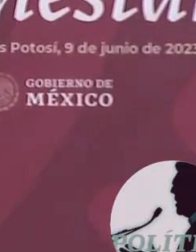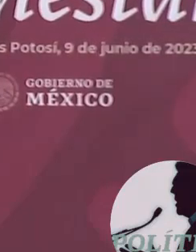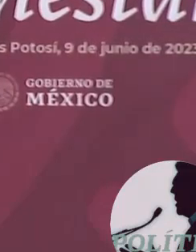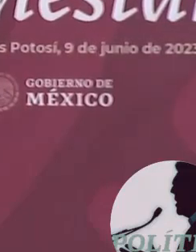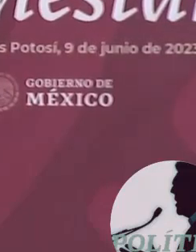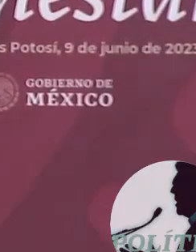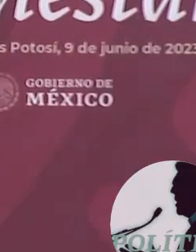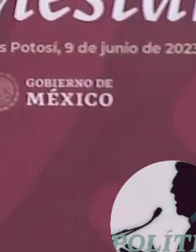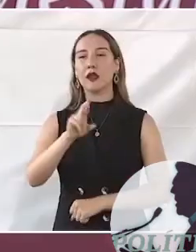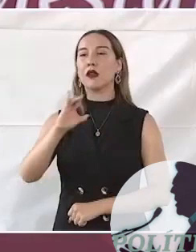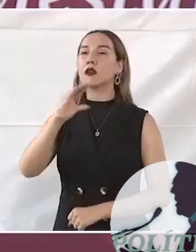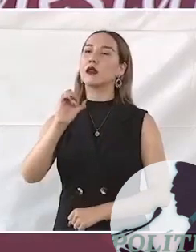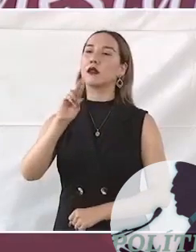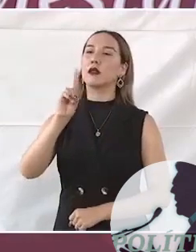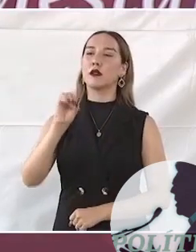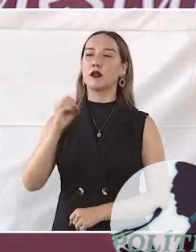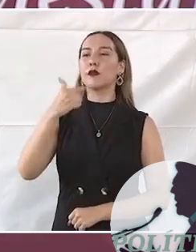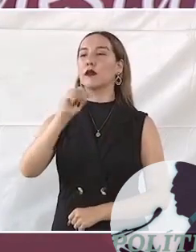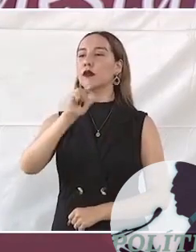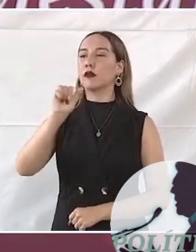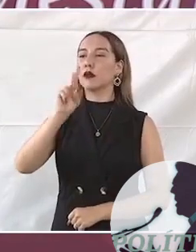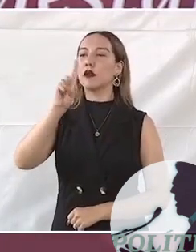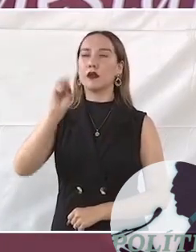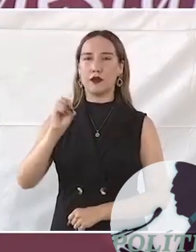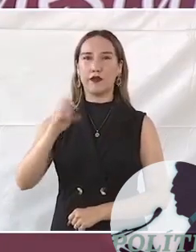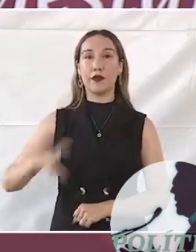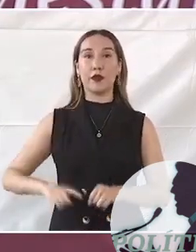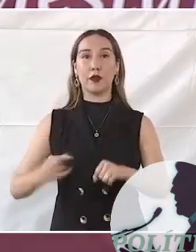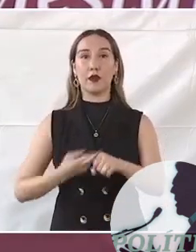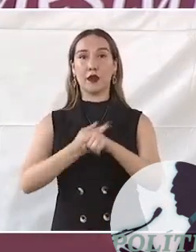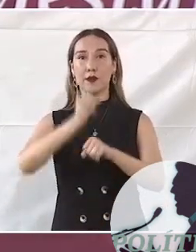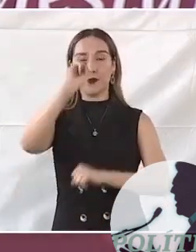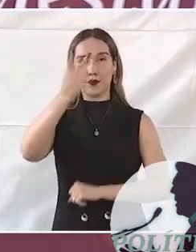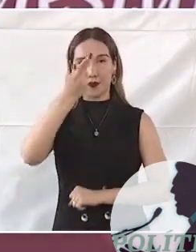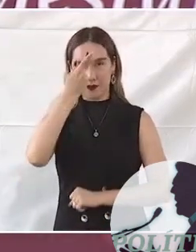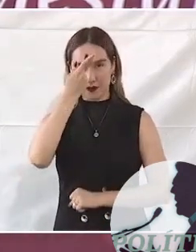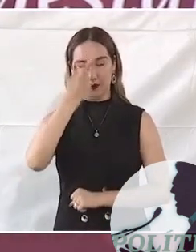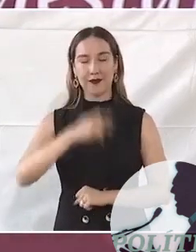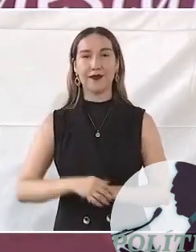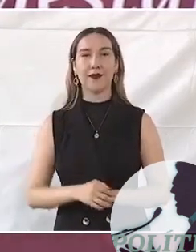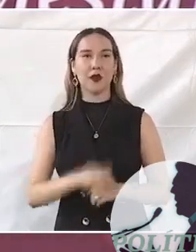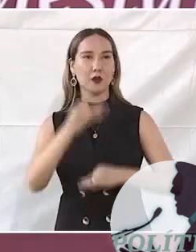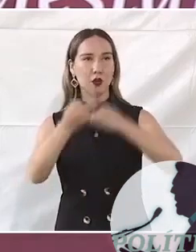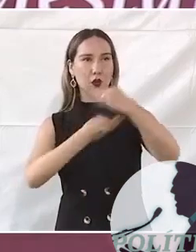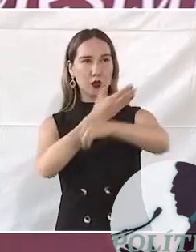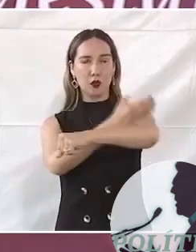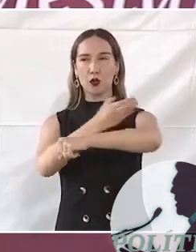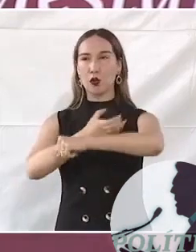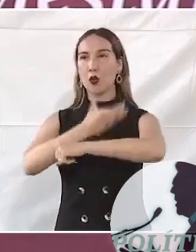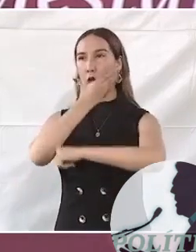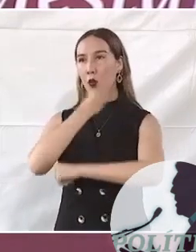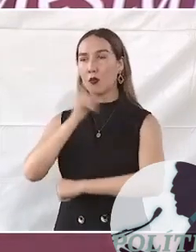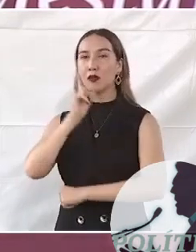Ricardo Gallardo Cardona, gobernador del estado de San Luis Potosí. Apreciables compañeras y